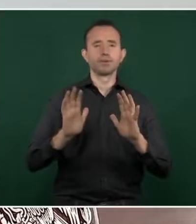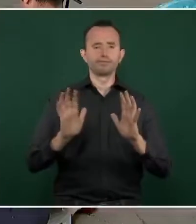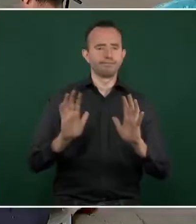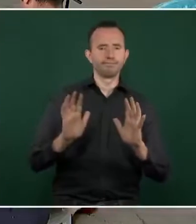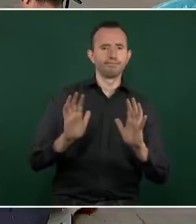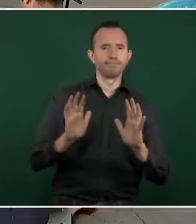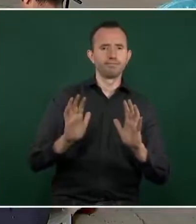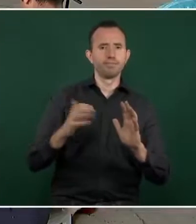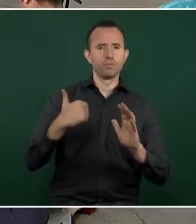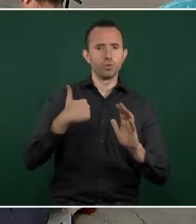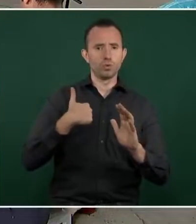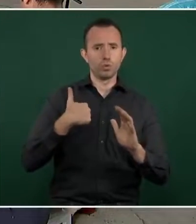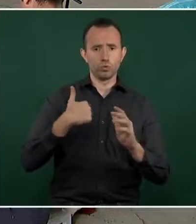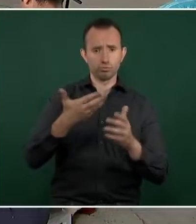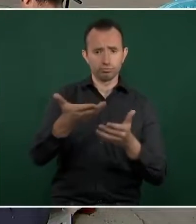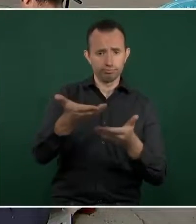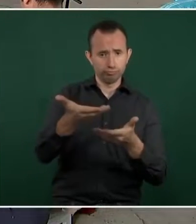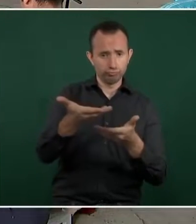informe, lo leí